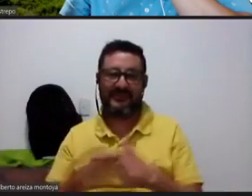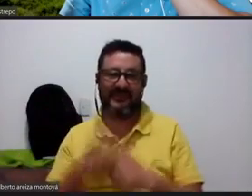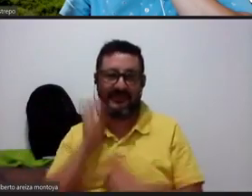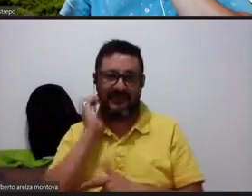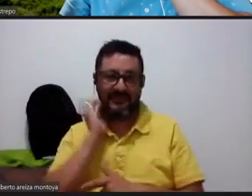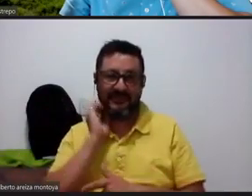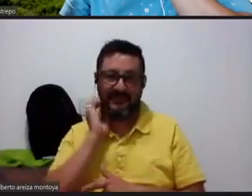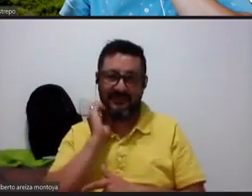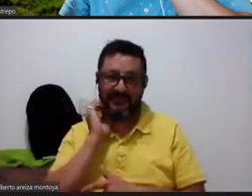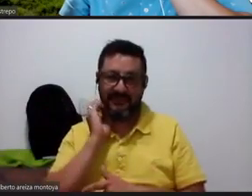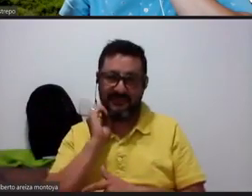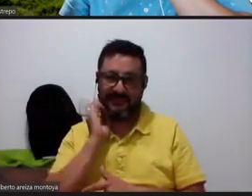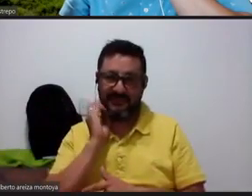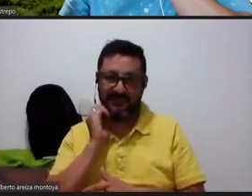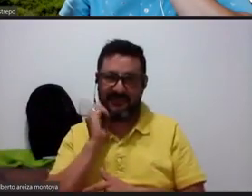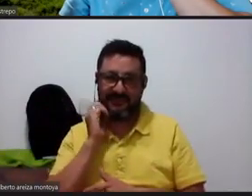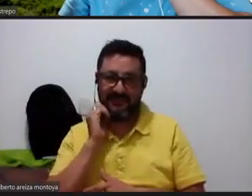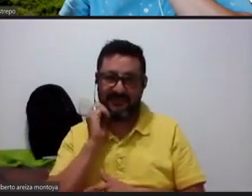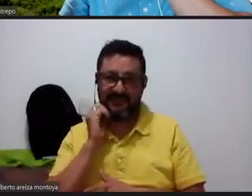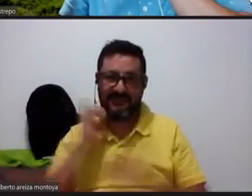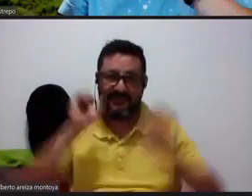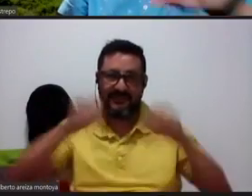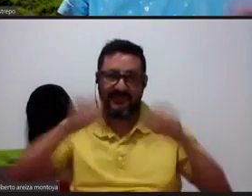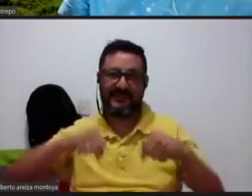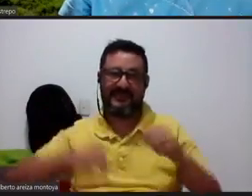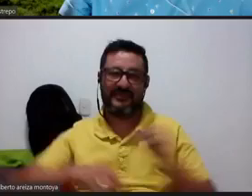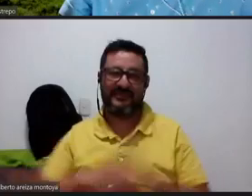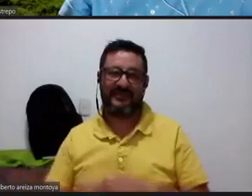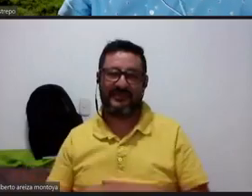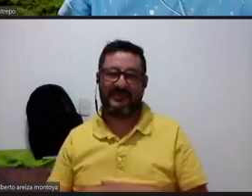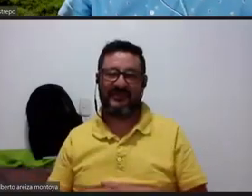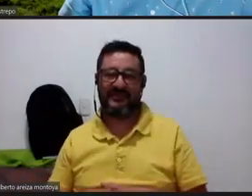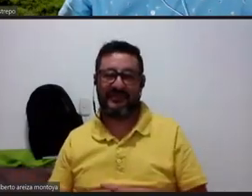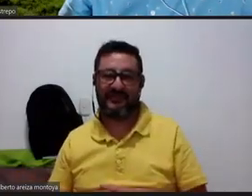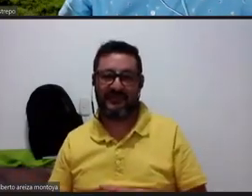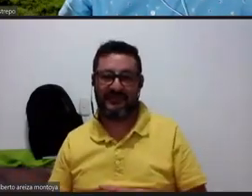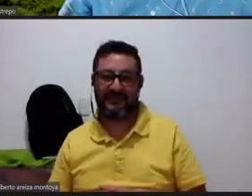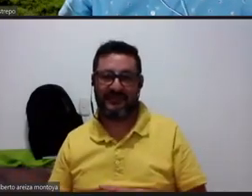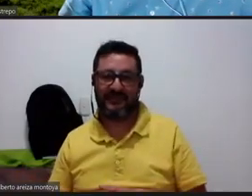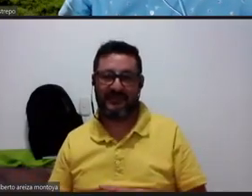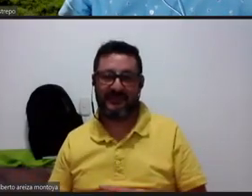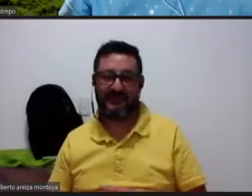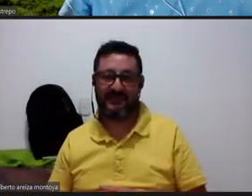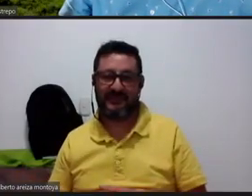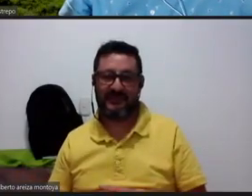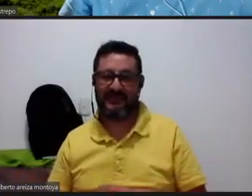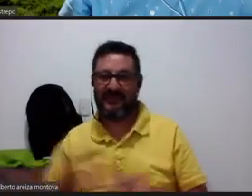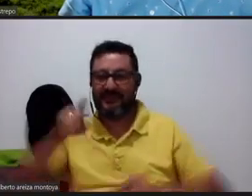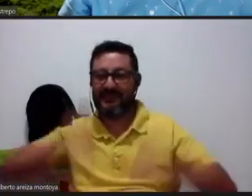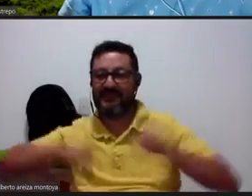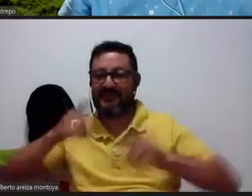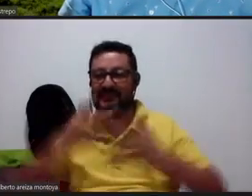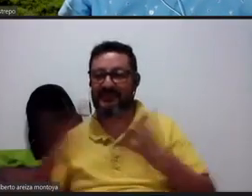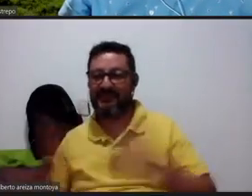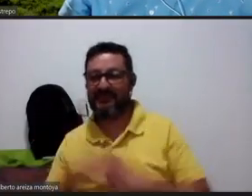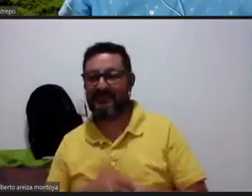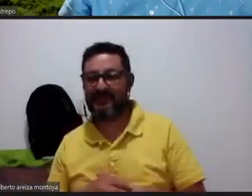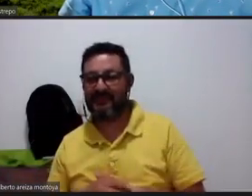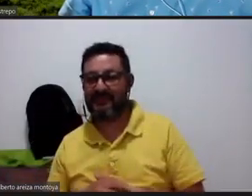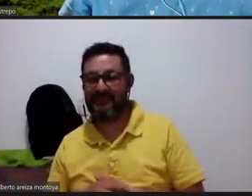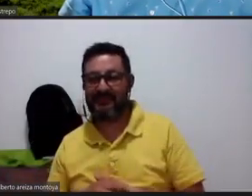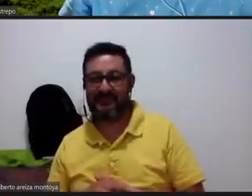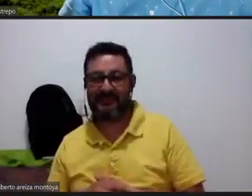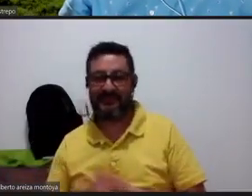son cualidades que se pueden desarrollar. Hay atletas de alguna modalidad deportiva que son muy buenos en